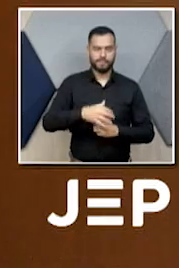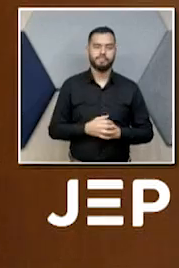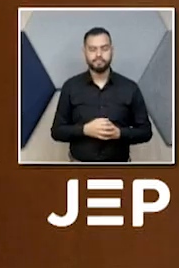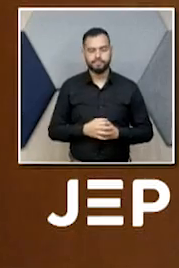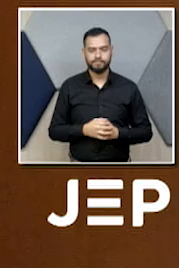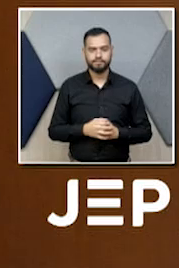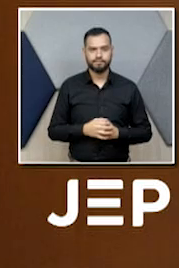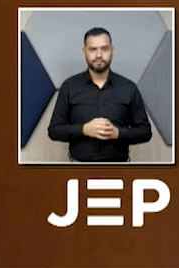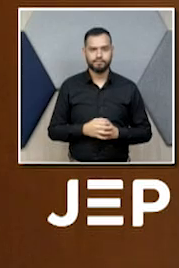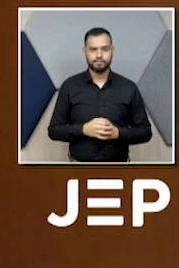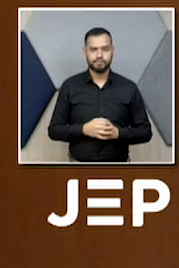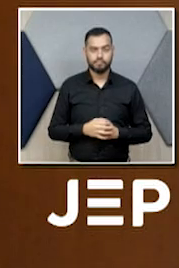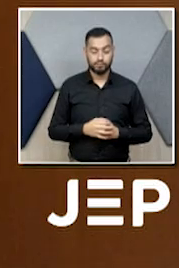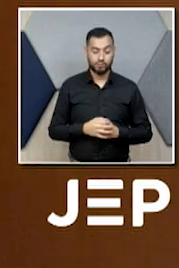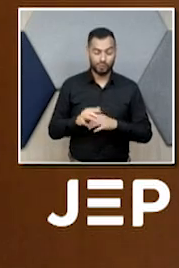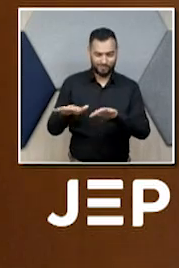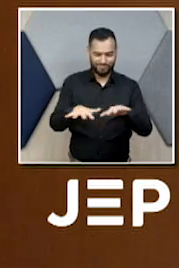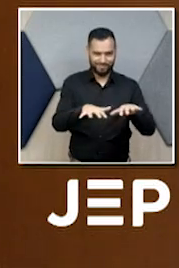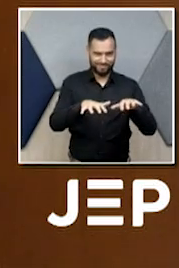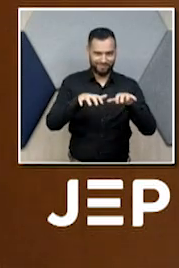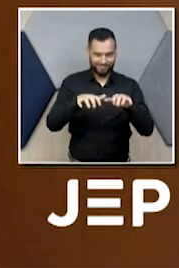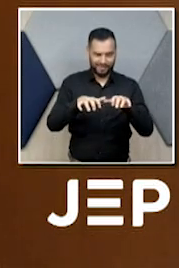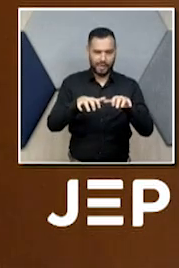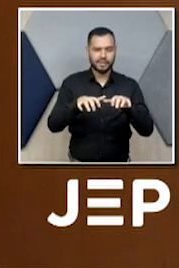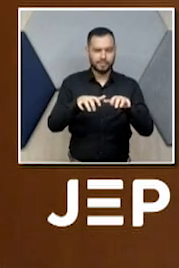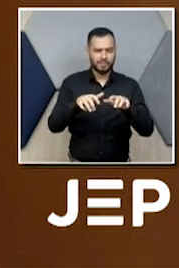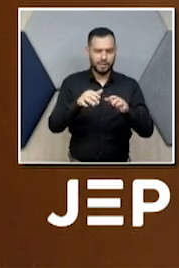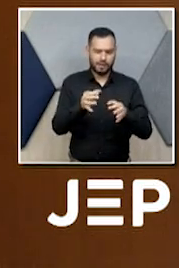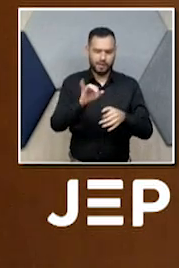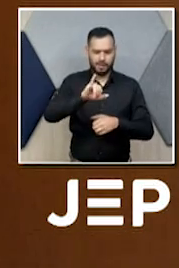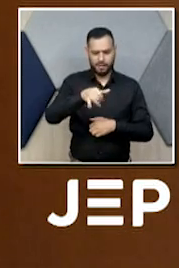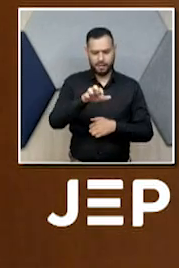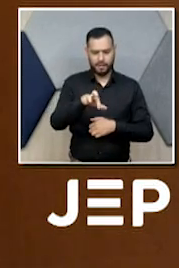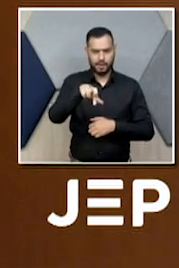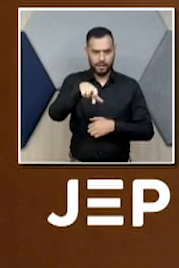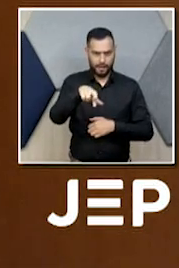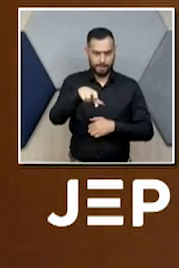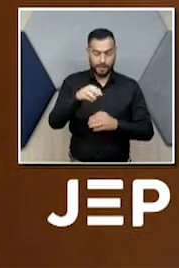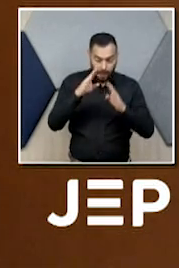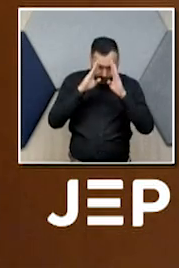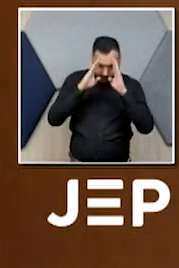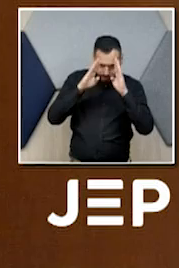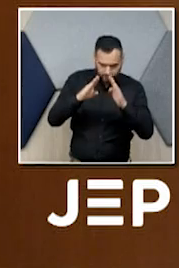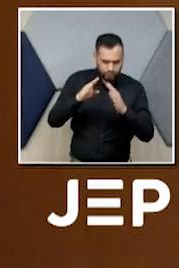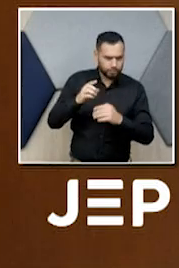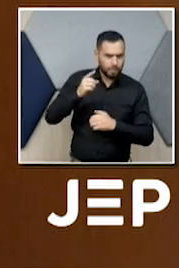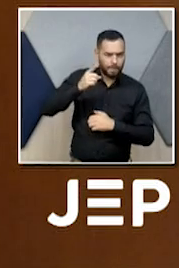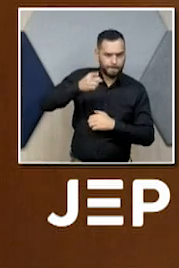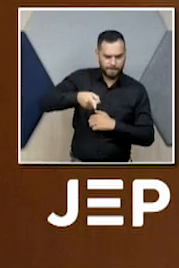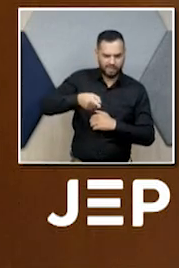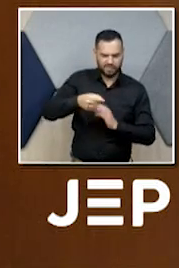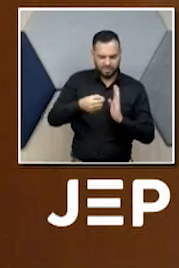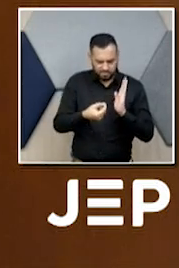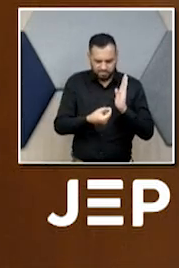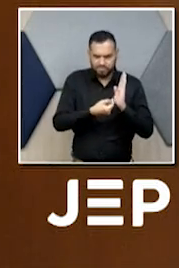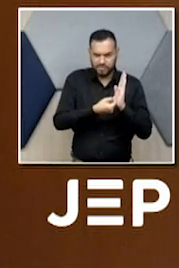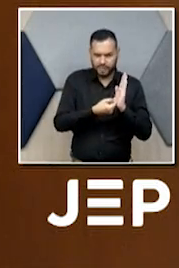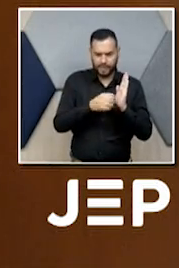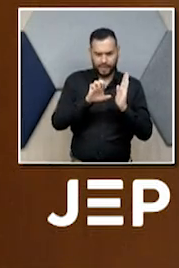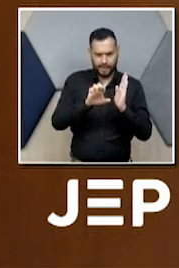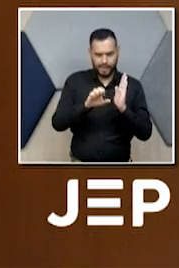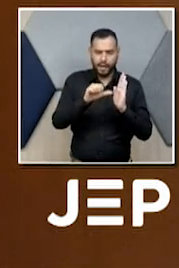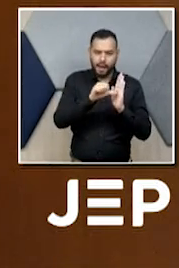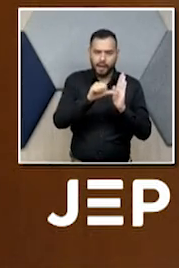La plenaria de la Jurisdicción Especial para la Paz, en atención a lo dispuesto en el literal E del artículo 8